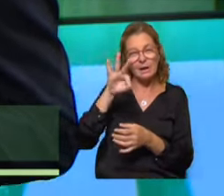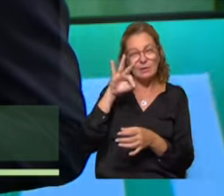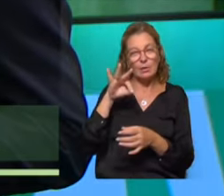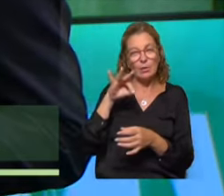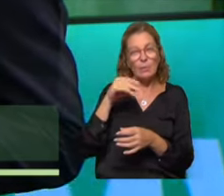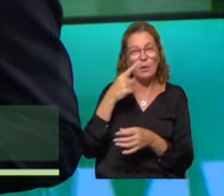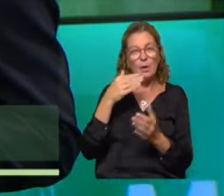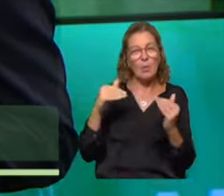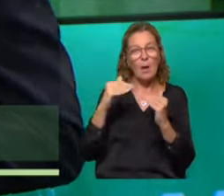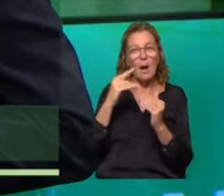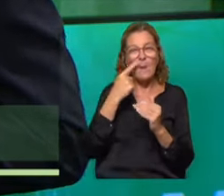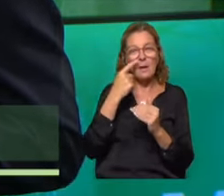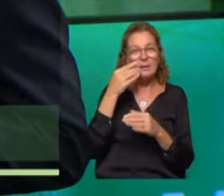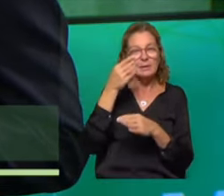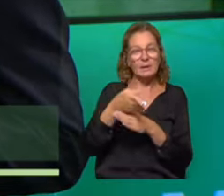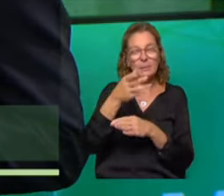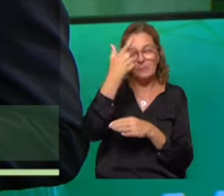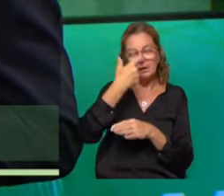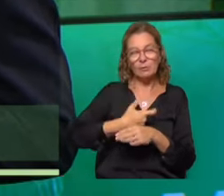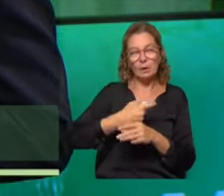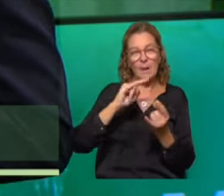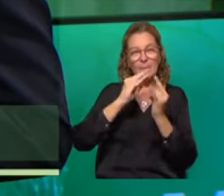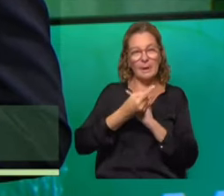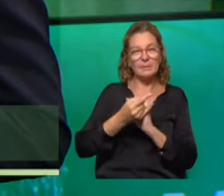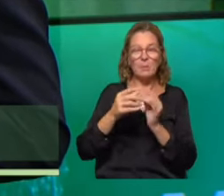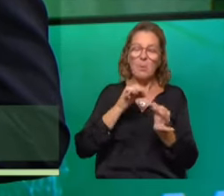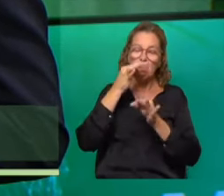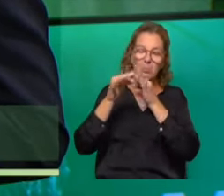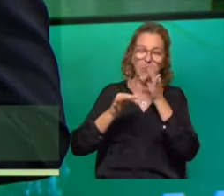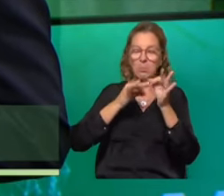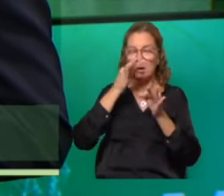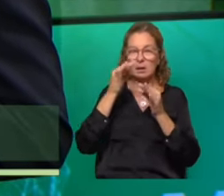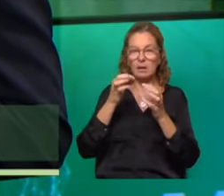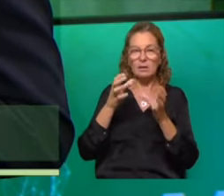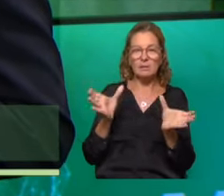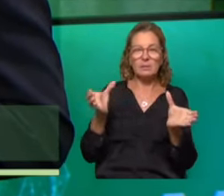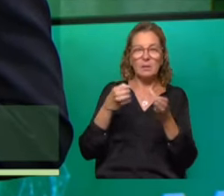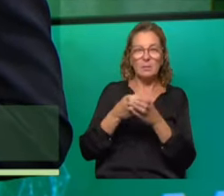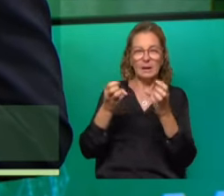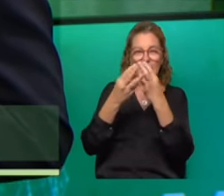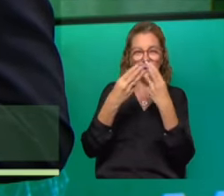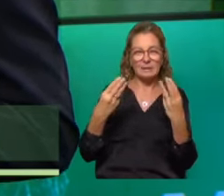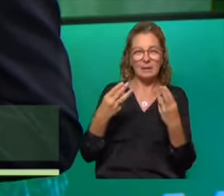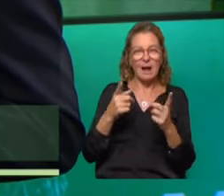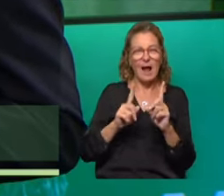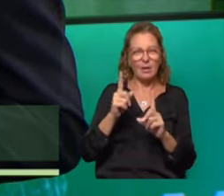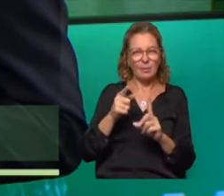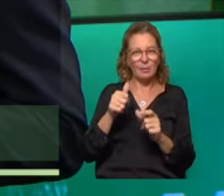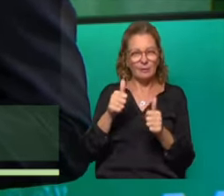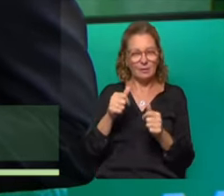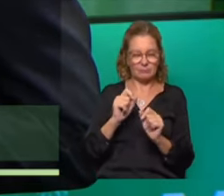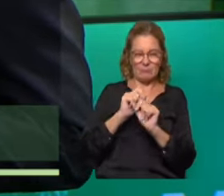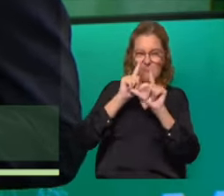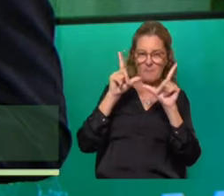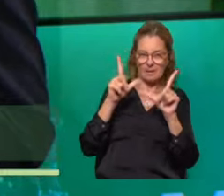su padre, ir en persona al Parlamento para comparecer ante la Asamblea General. ¿Es un formato que le queda bien? ¿Puede generar impacto en